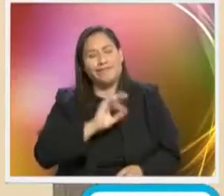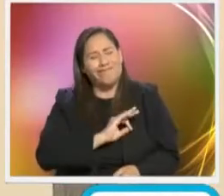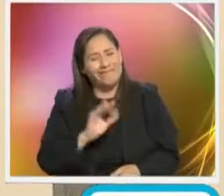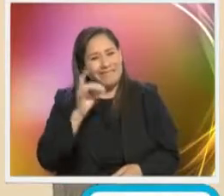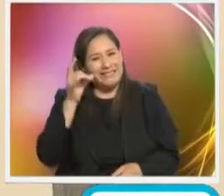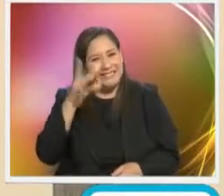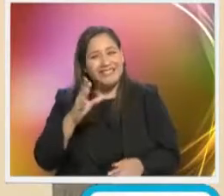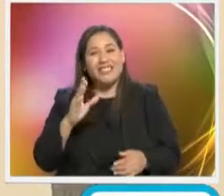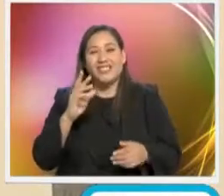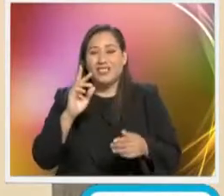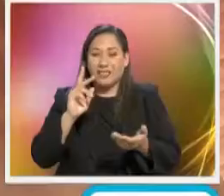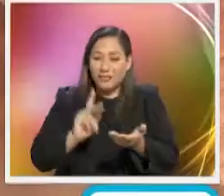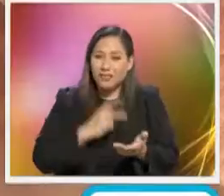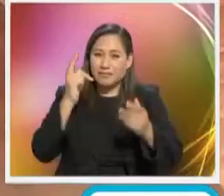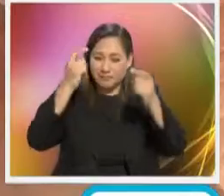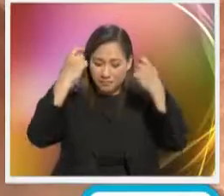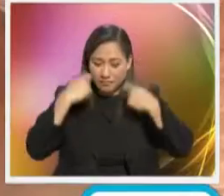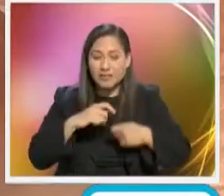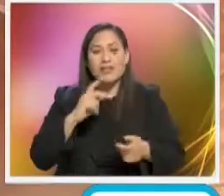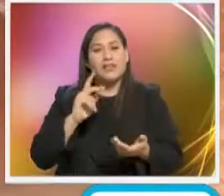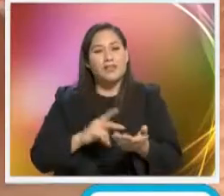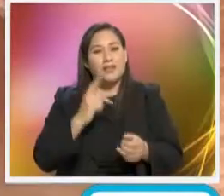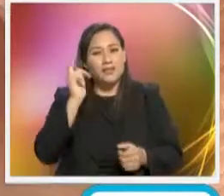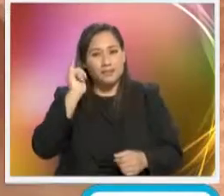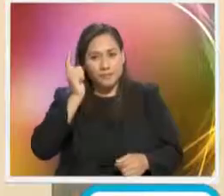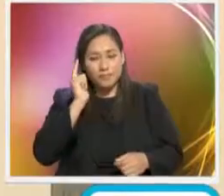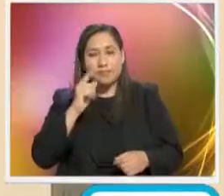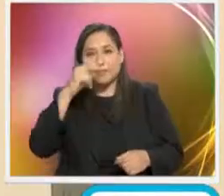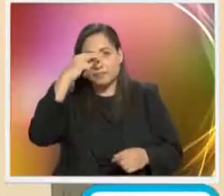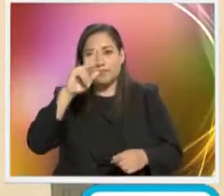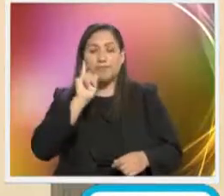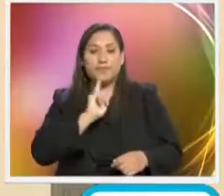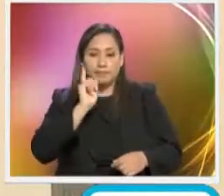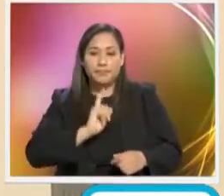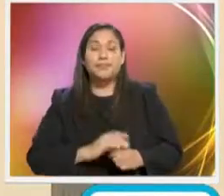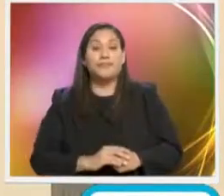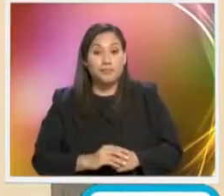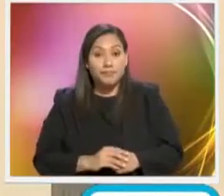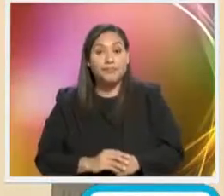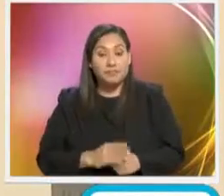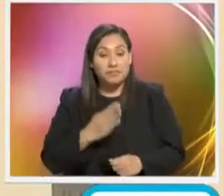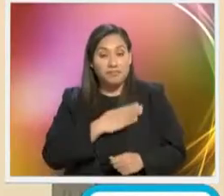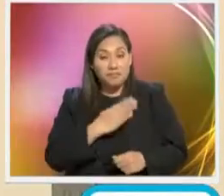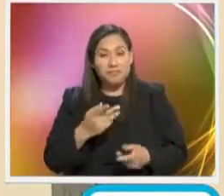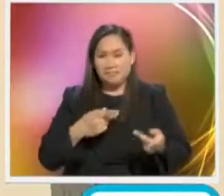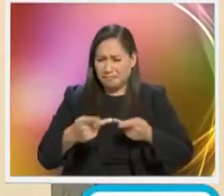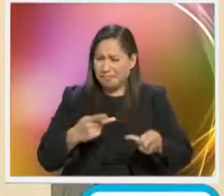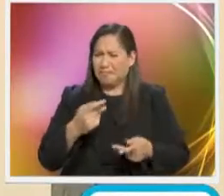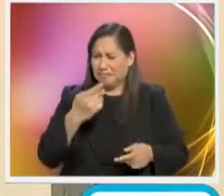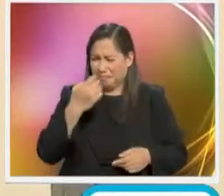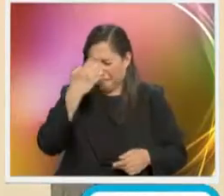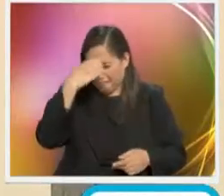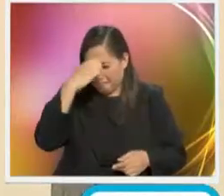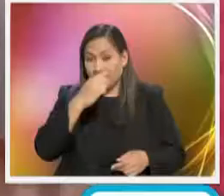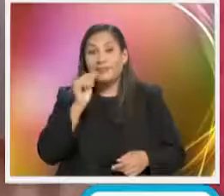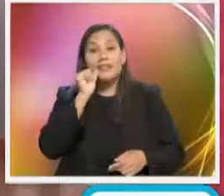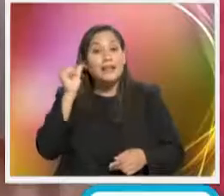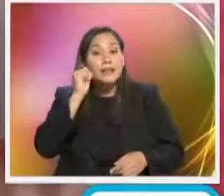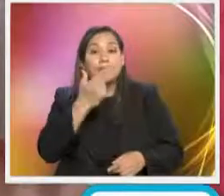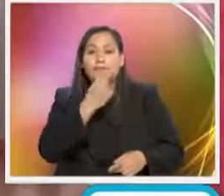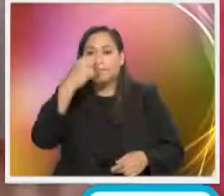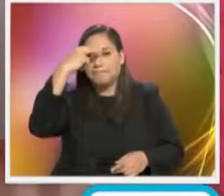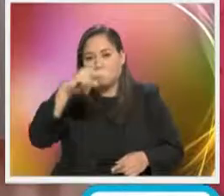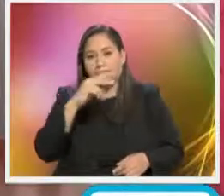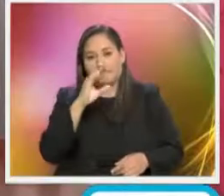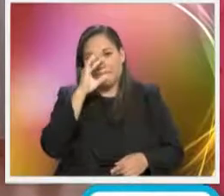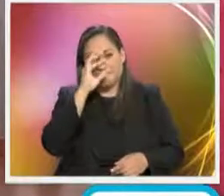puedan recalar nuevamente, puedan secundar en esto. Las mexicanas tienen una muy buena preparación, en cambio ayer los